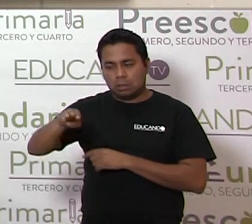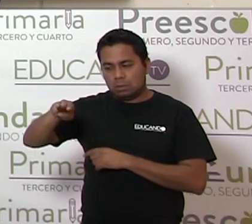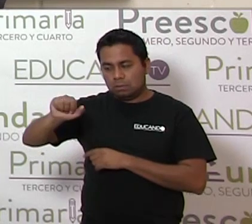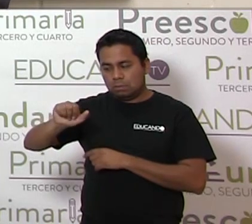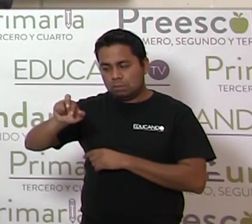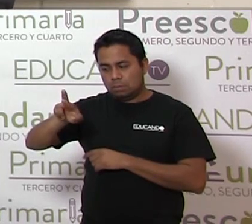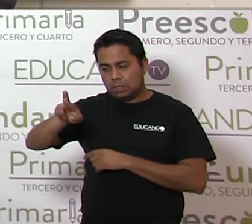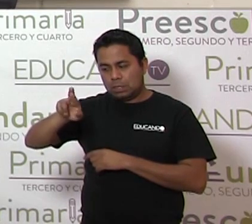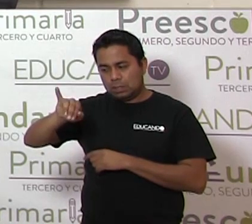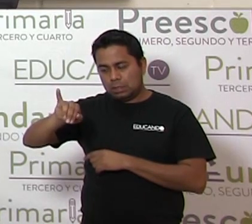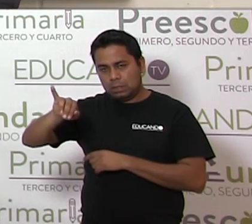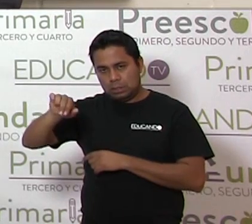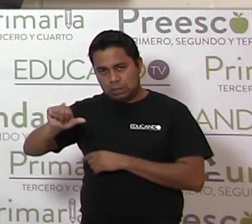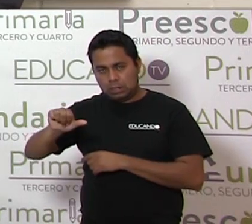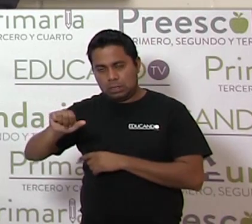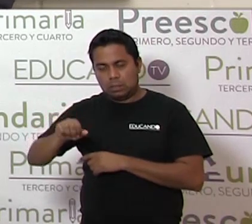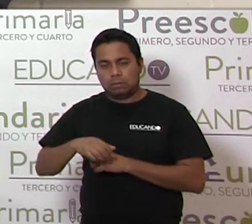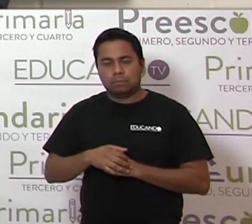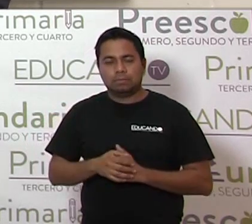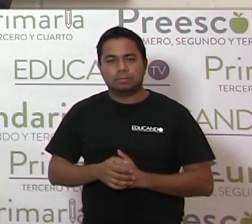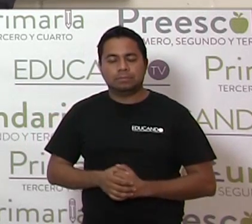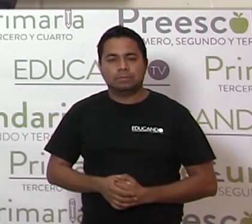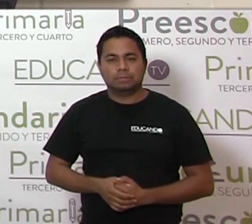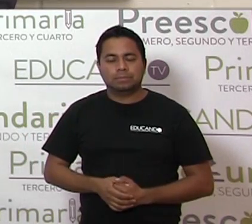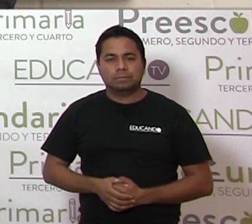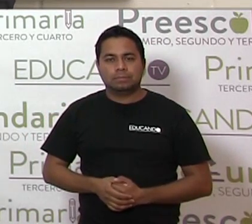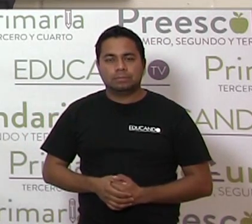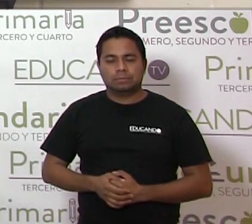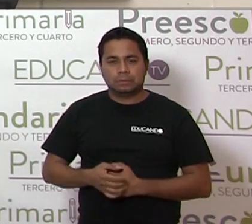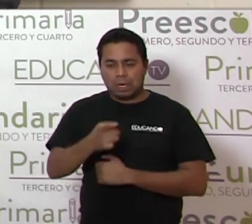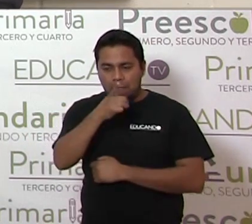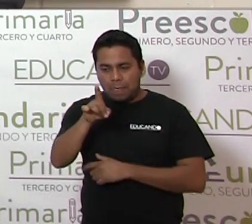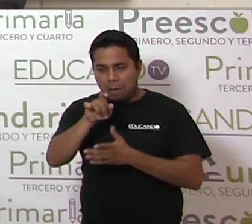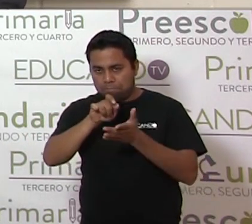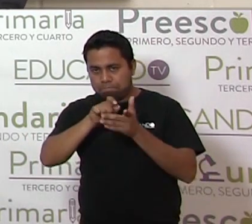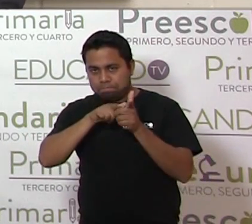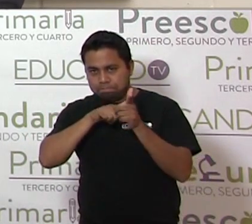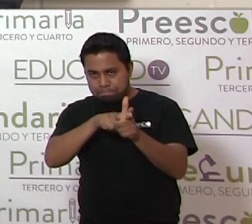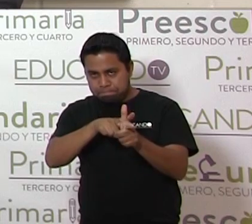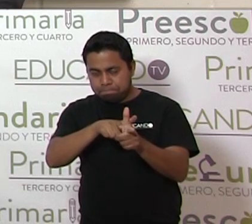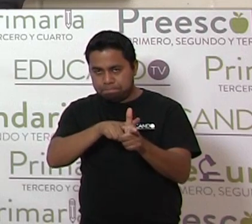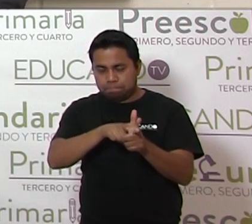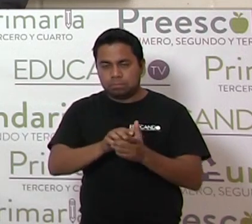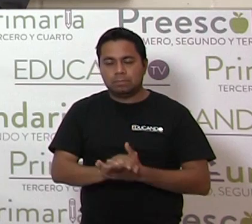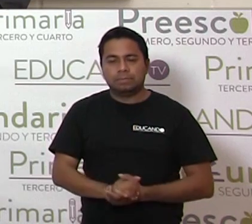María de, vamos a seguir,